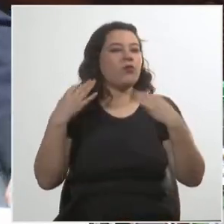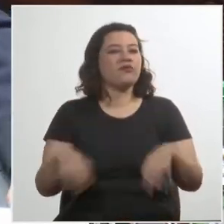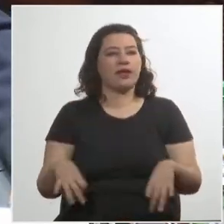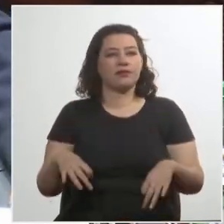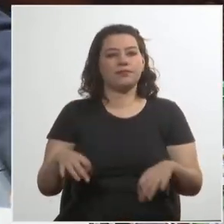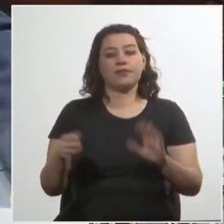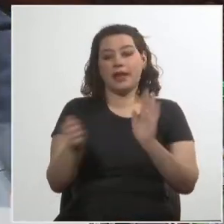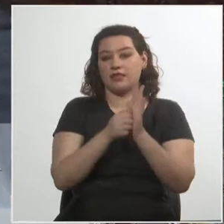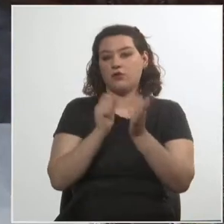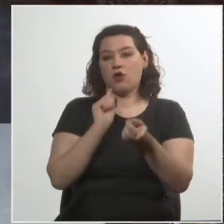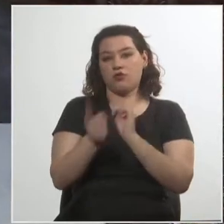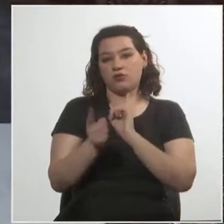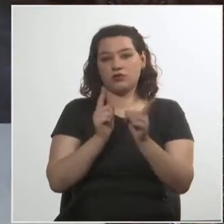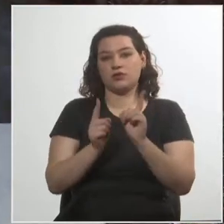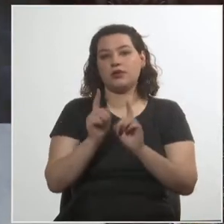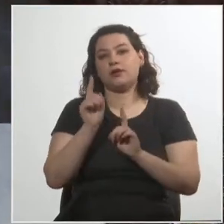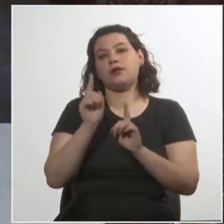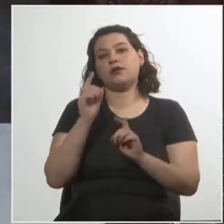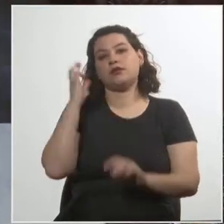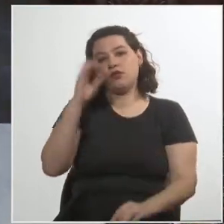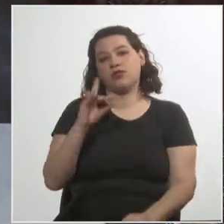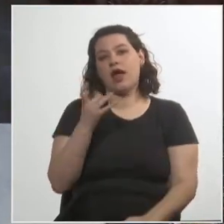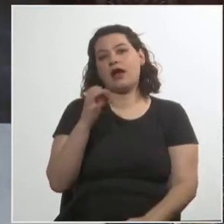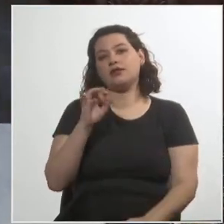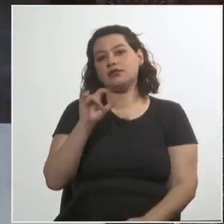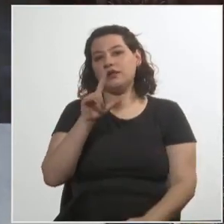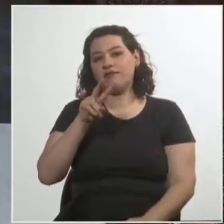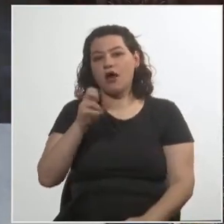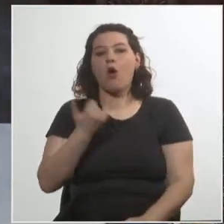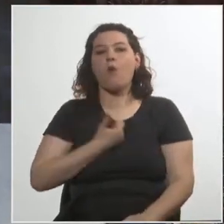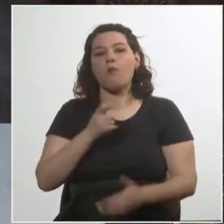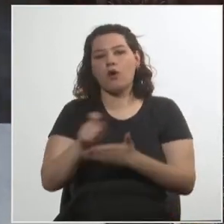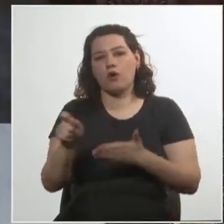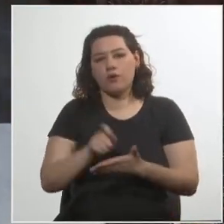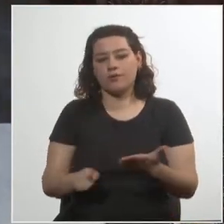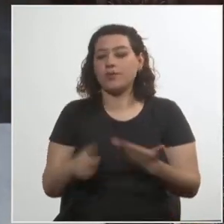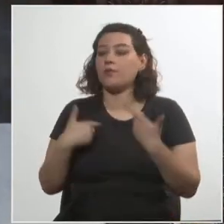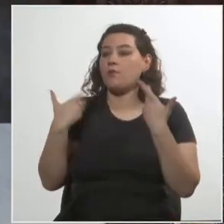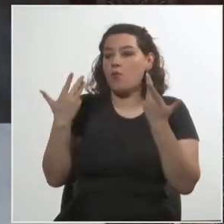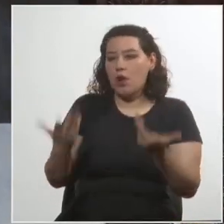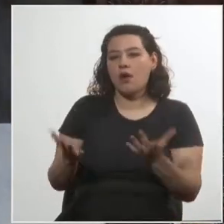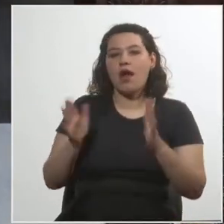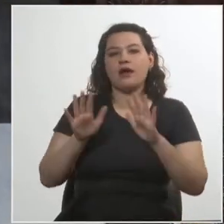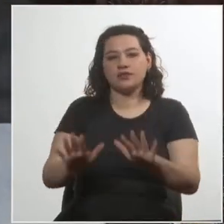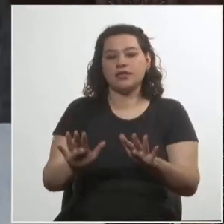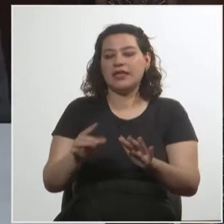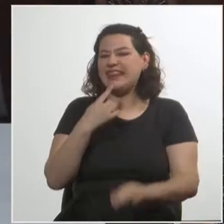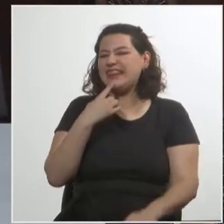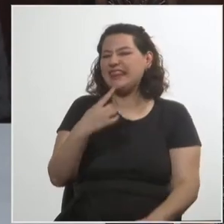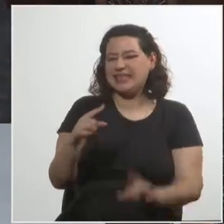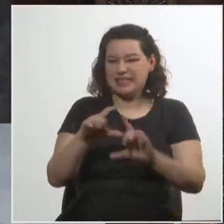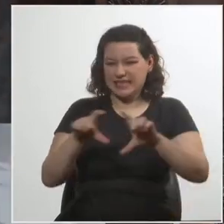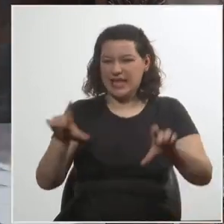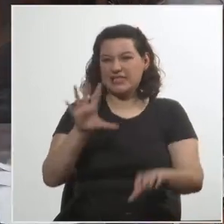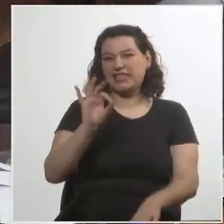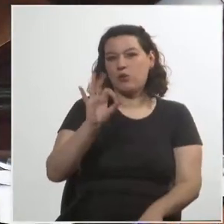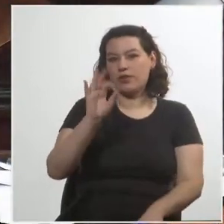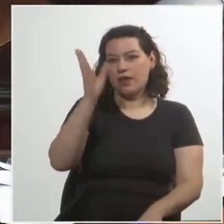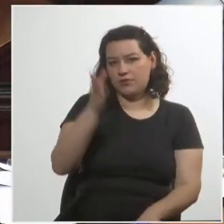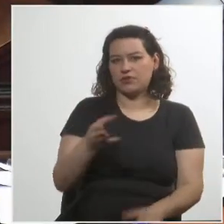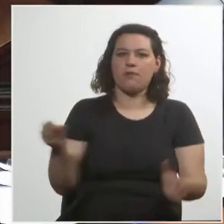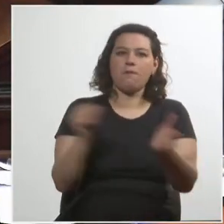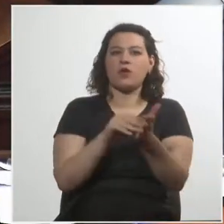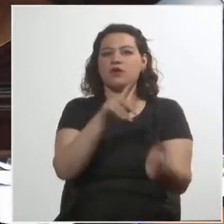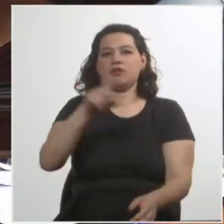artículo once senador da Silva Cómo quedaría bueno quedaría de la siguiente forma ahí donde dice un 50% se